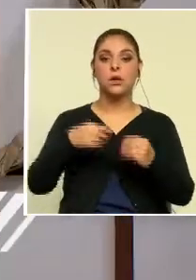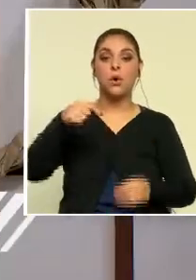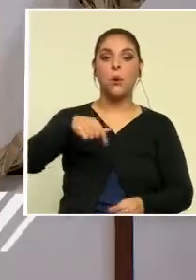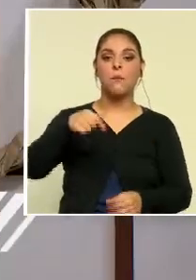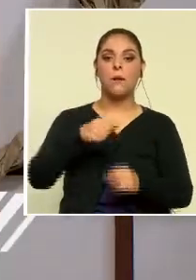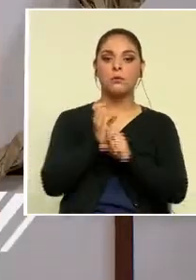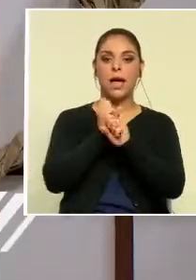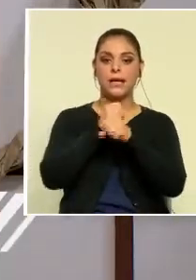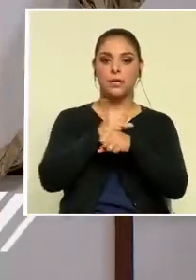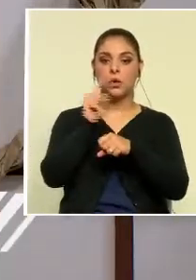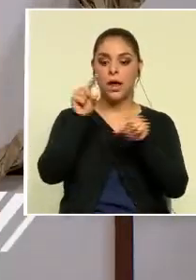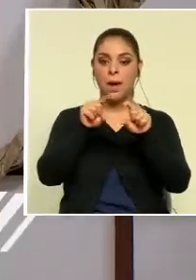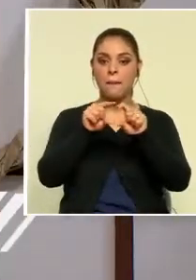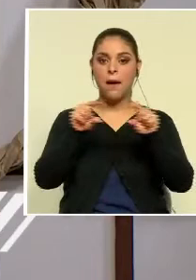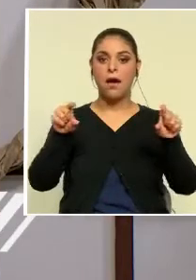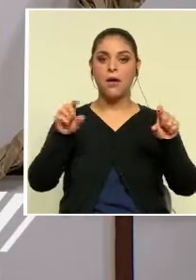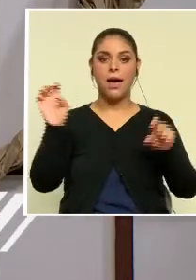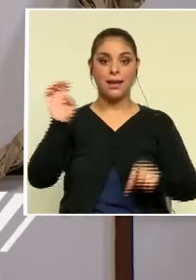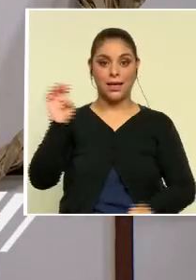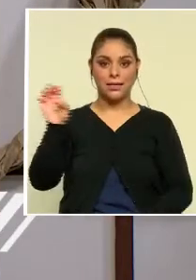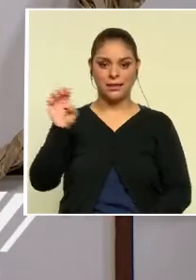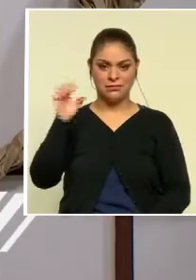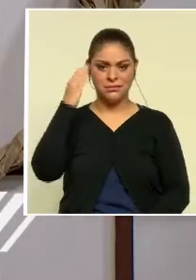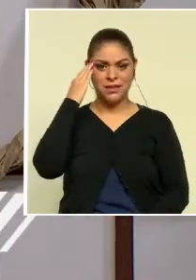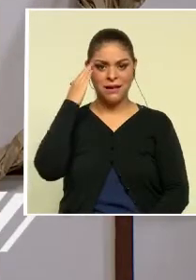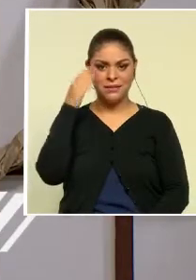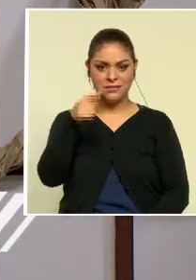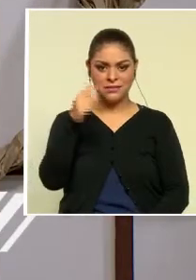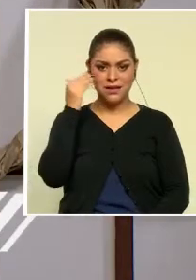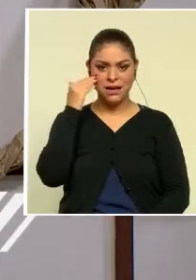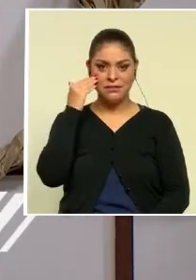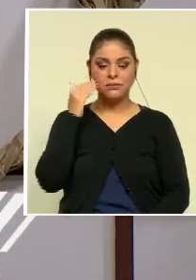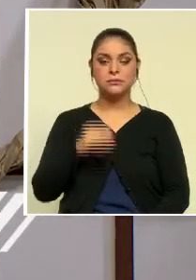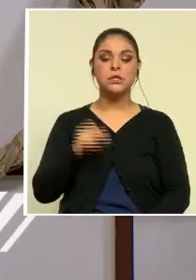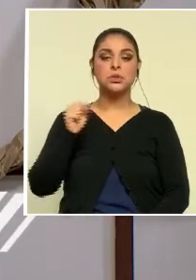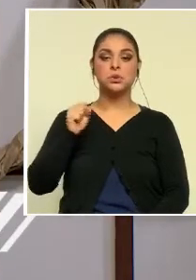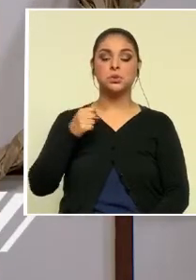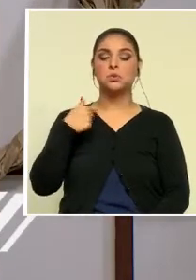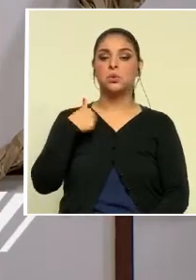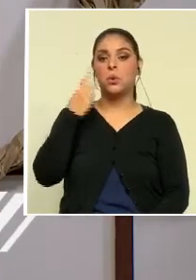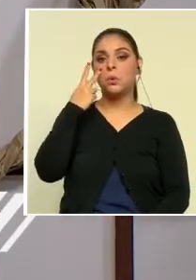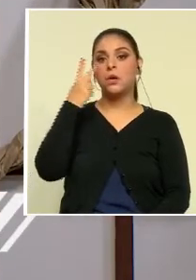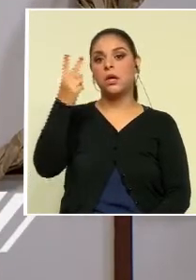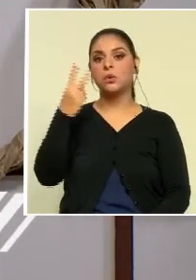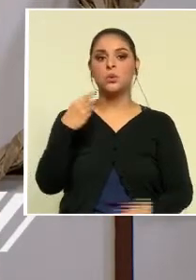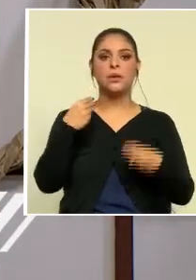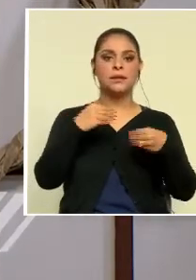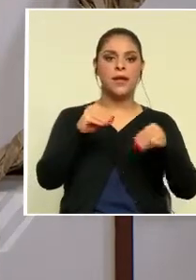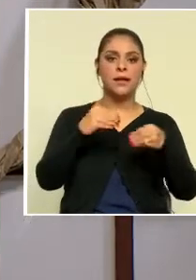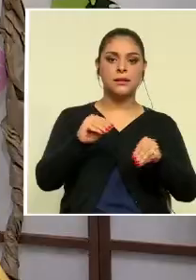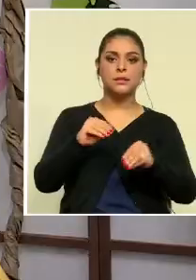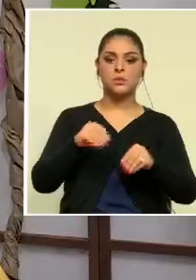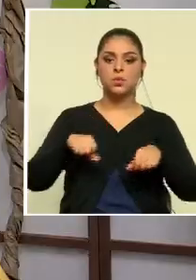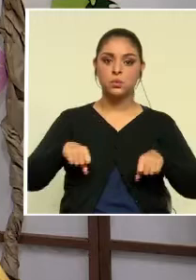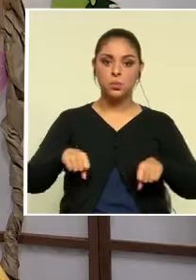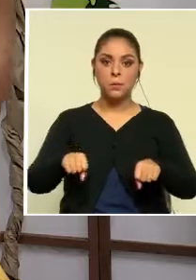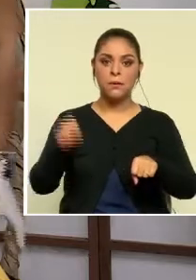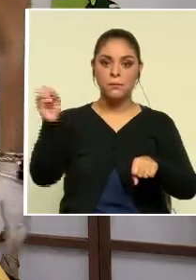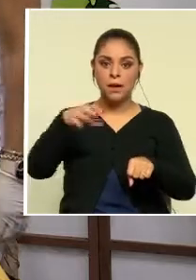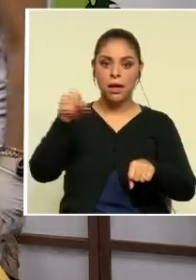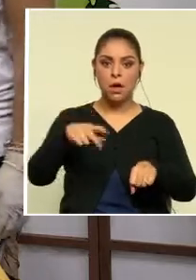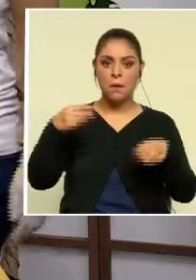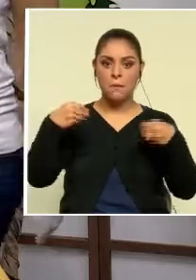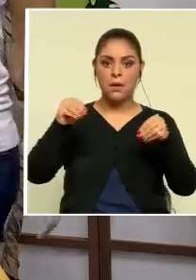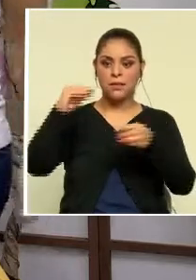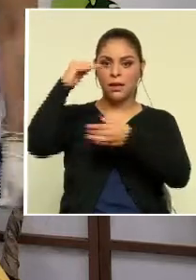has visto cualquier son ahorita energía celular del niño he visto que en las tiendas y en los supermercados venden unas cajitas